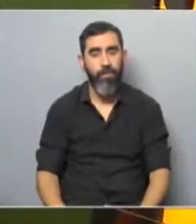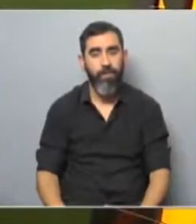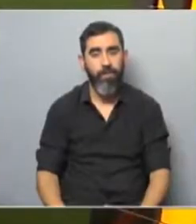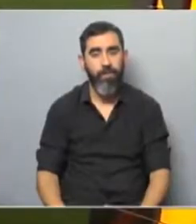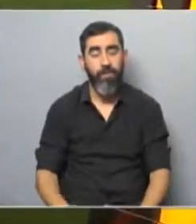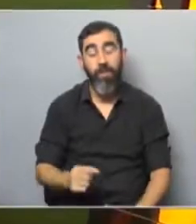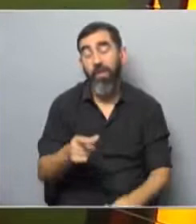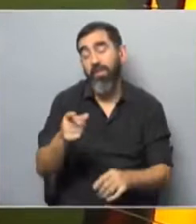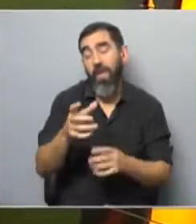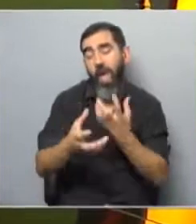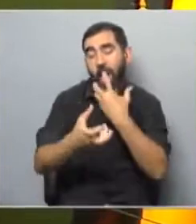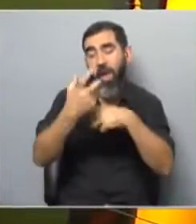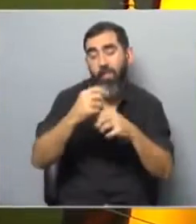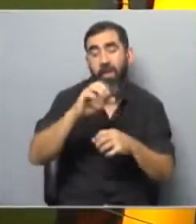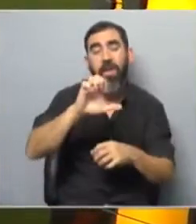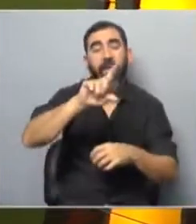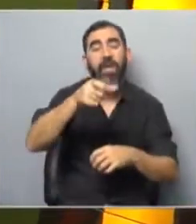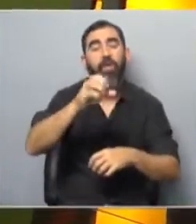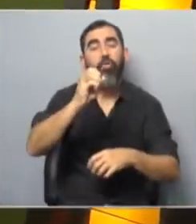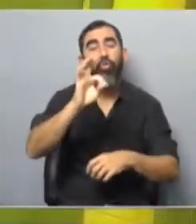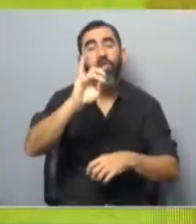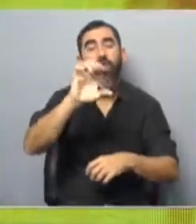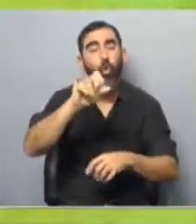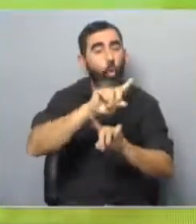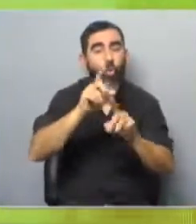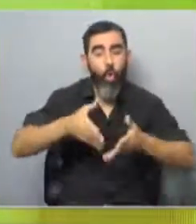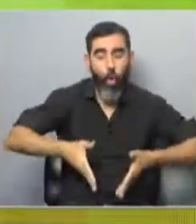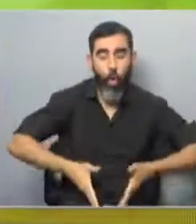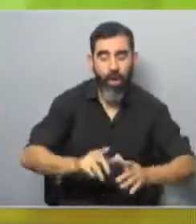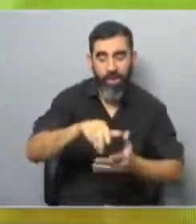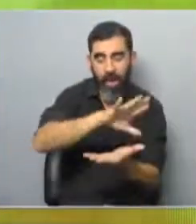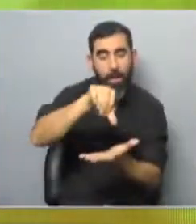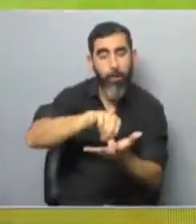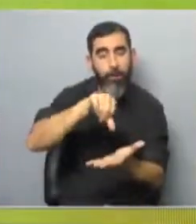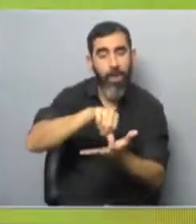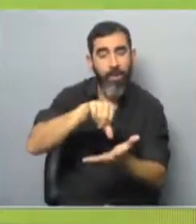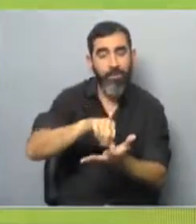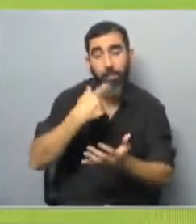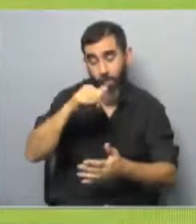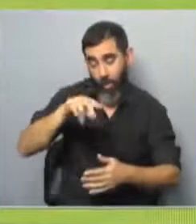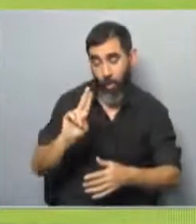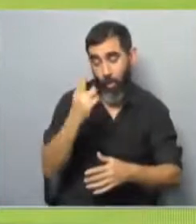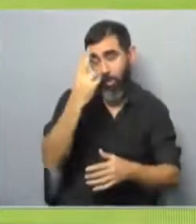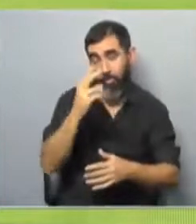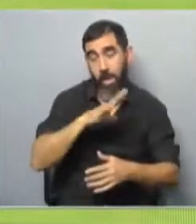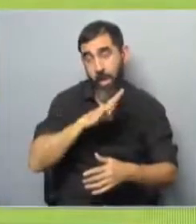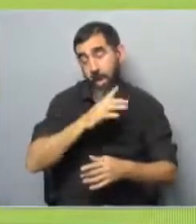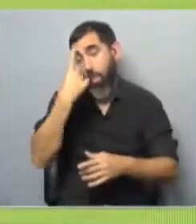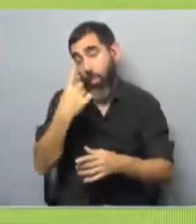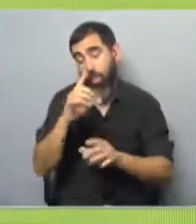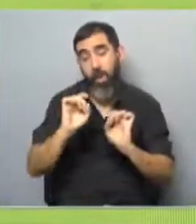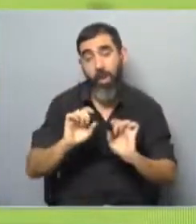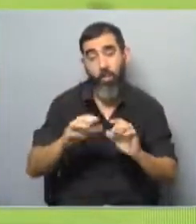Bueno, una especie exótica es una especie que no se originó en la región objetivo, por ejemplo, de Uruguay, una especie que se